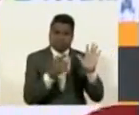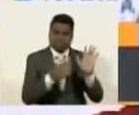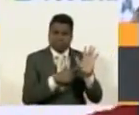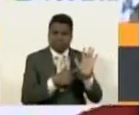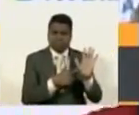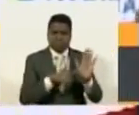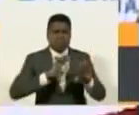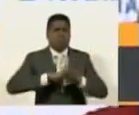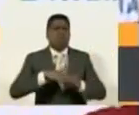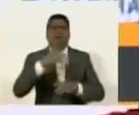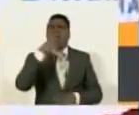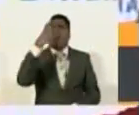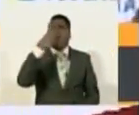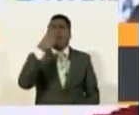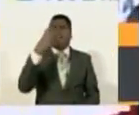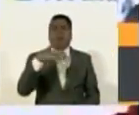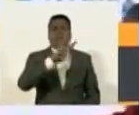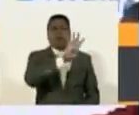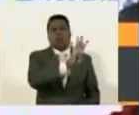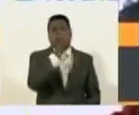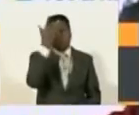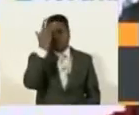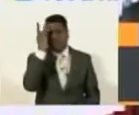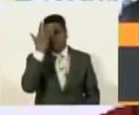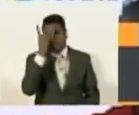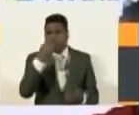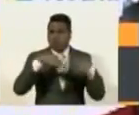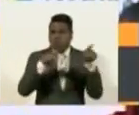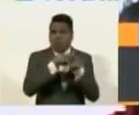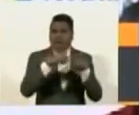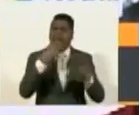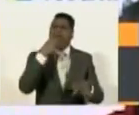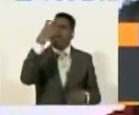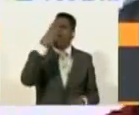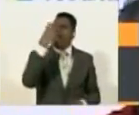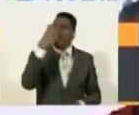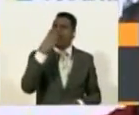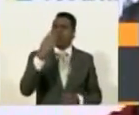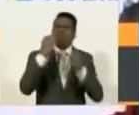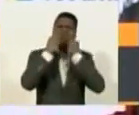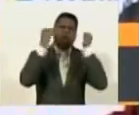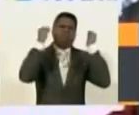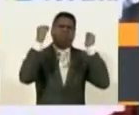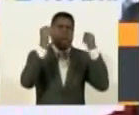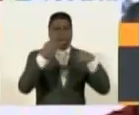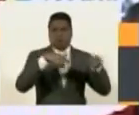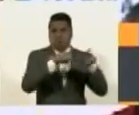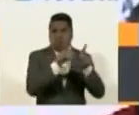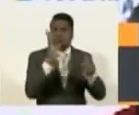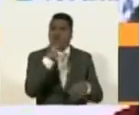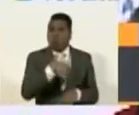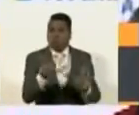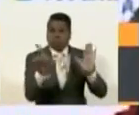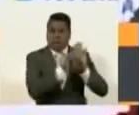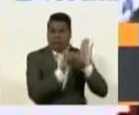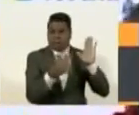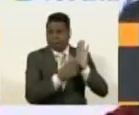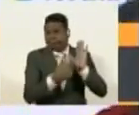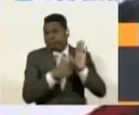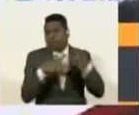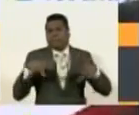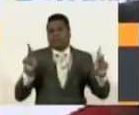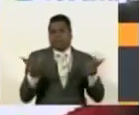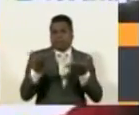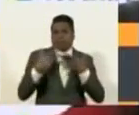¿Cómo nos manifestamos nosotros el 4 de febrero? En rebelión, no teníamos otra vía. La Constitución del